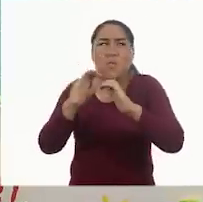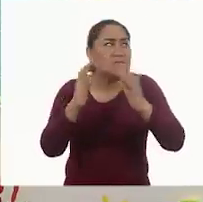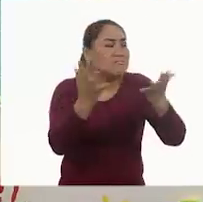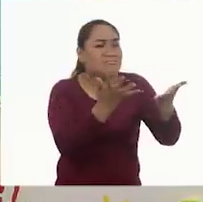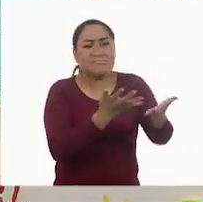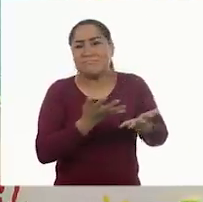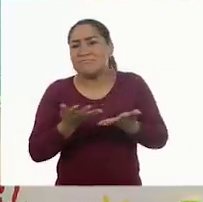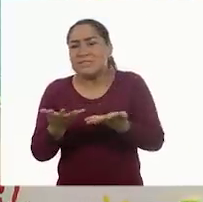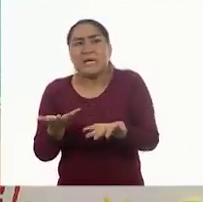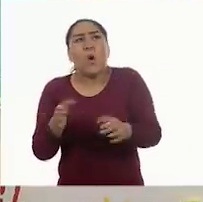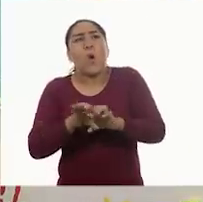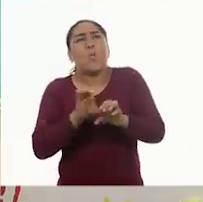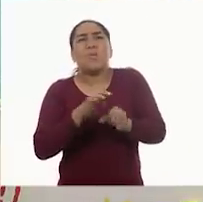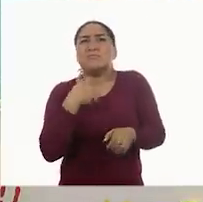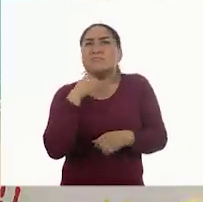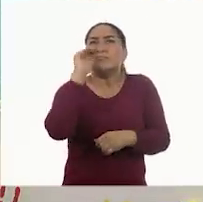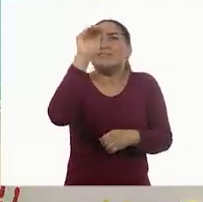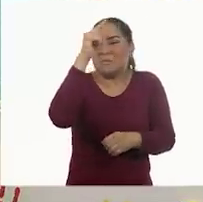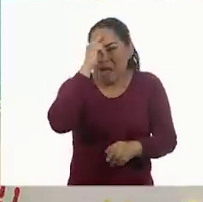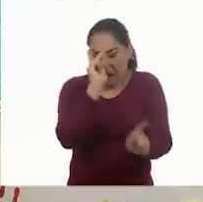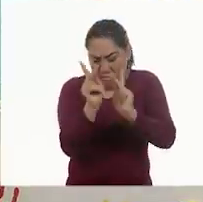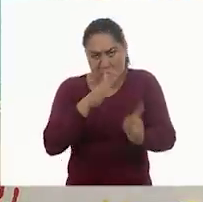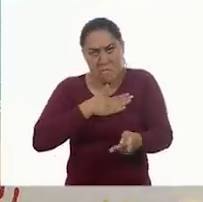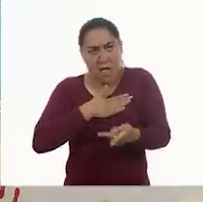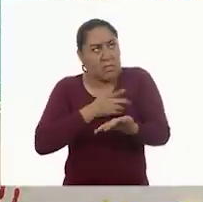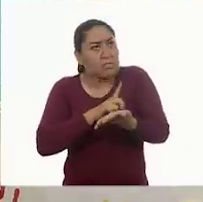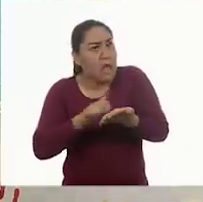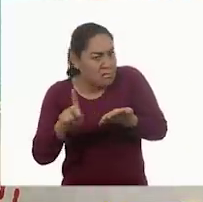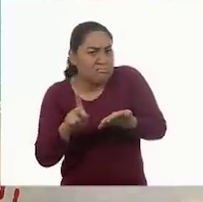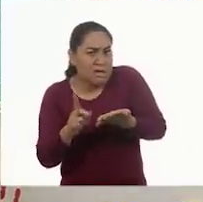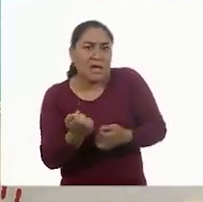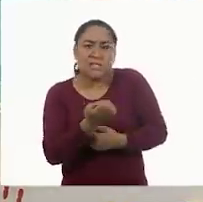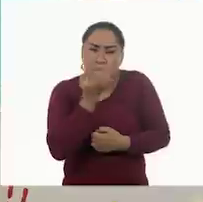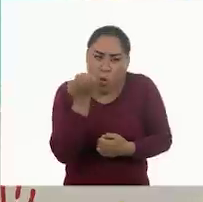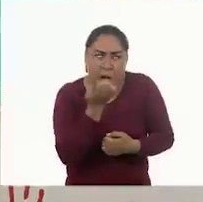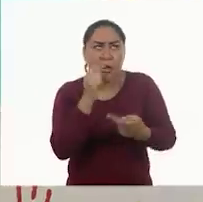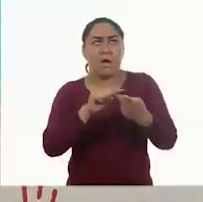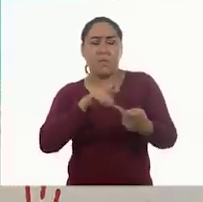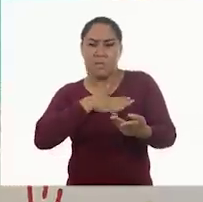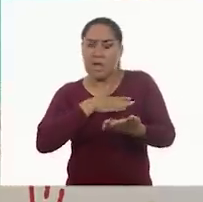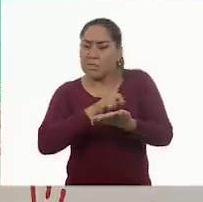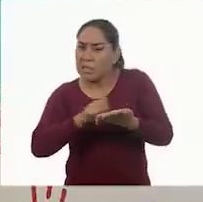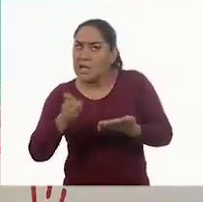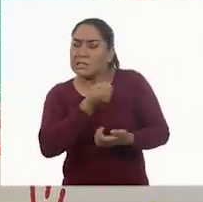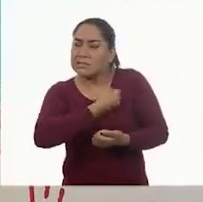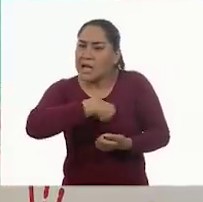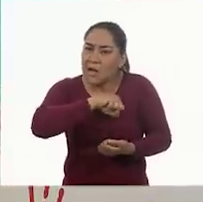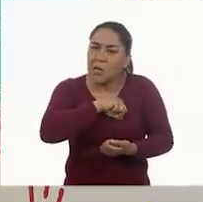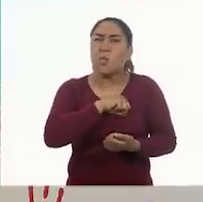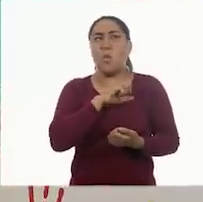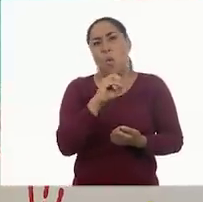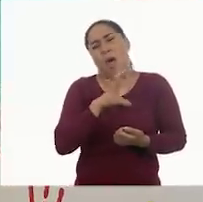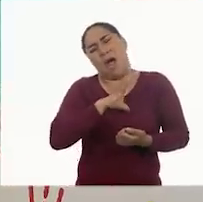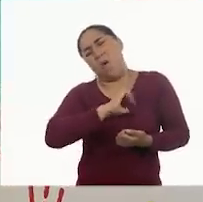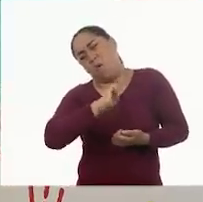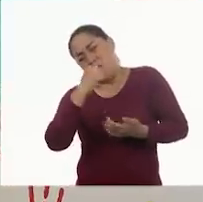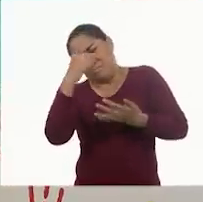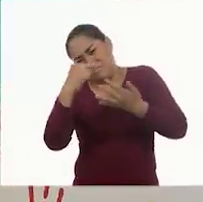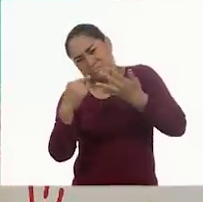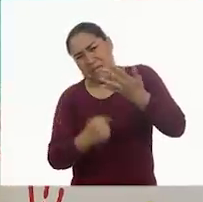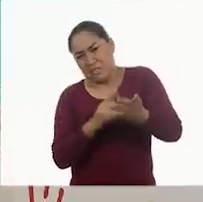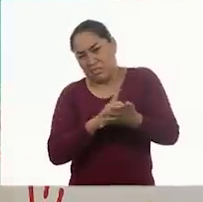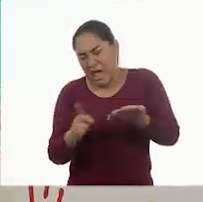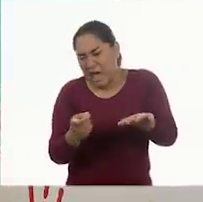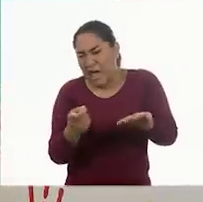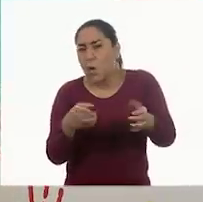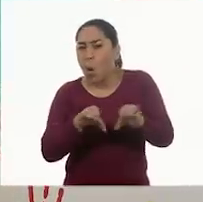cómo hablar de su derecho a la educación o a la salud o a algún otro derecho. Y bueno, ¿cómo